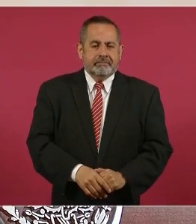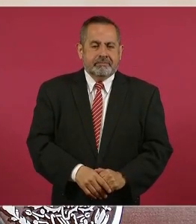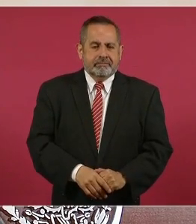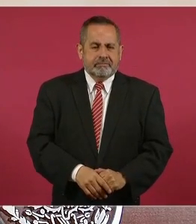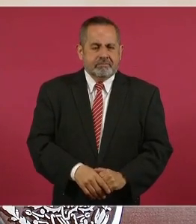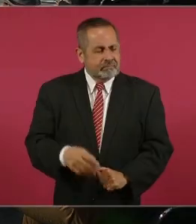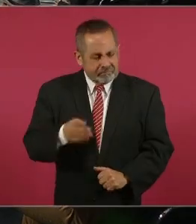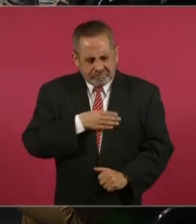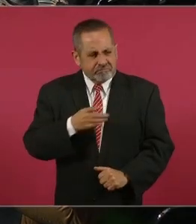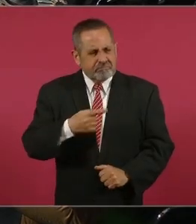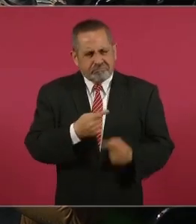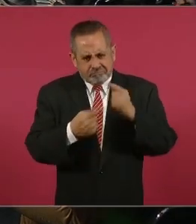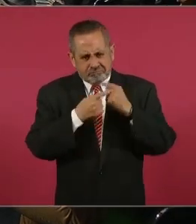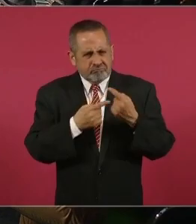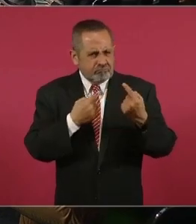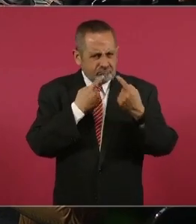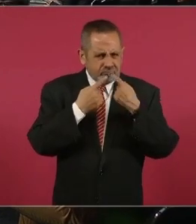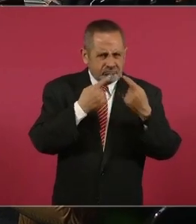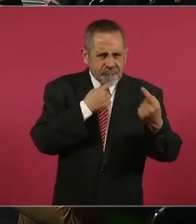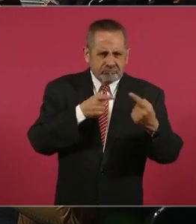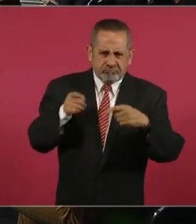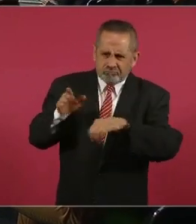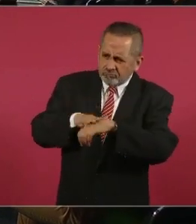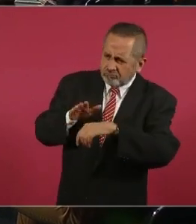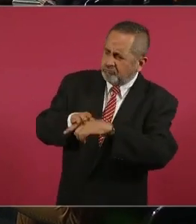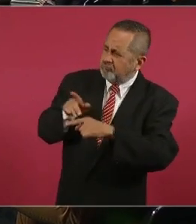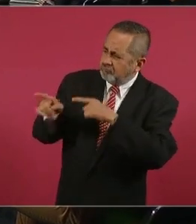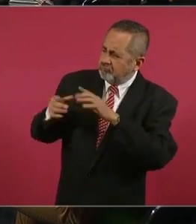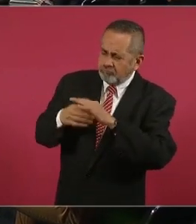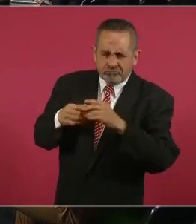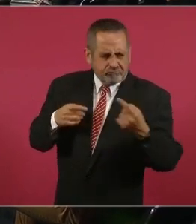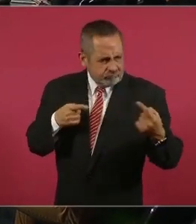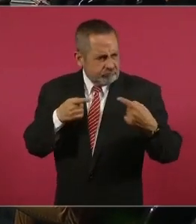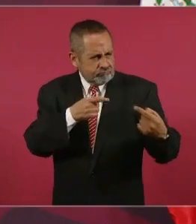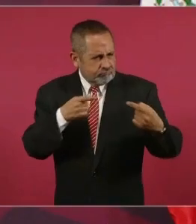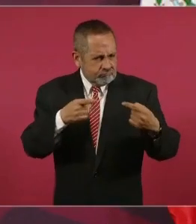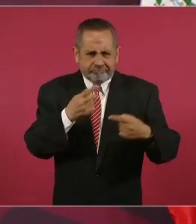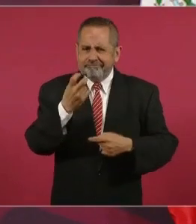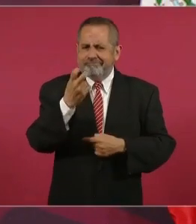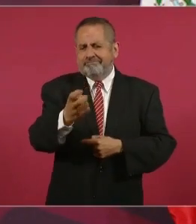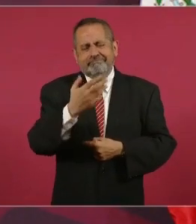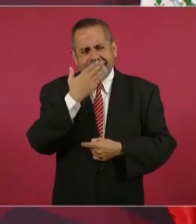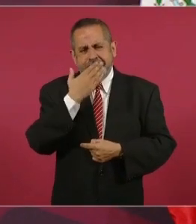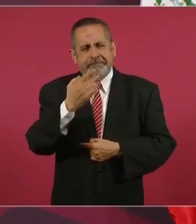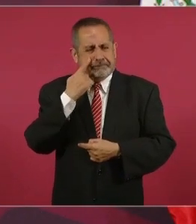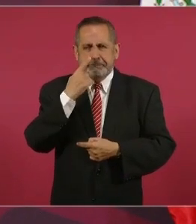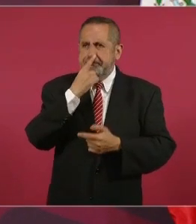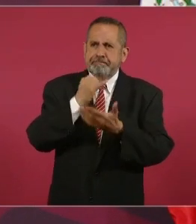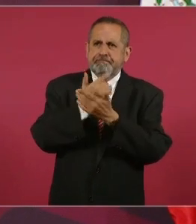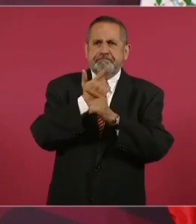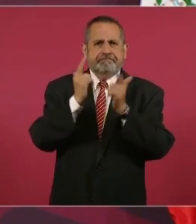Y qué bueno, ¿no?, que hay crítica, porque eso es la democracia.